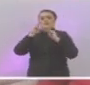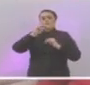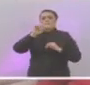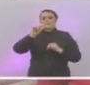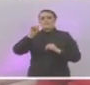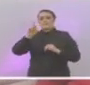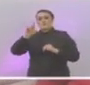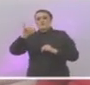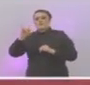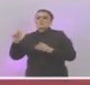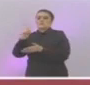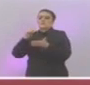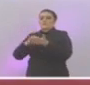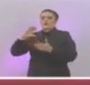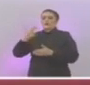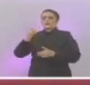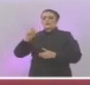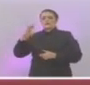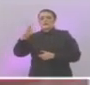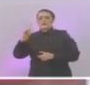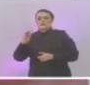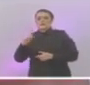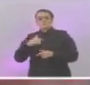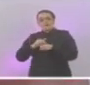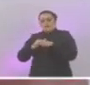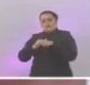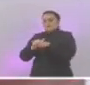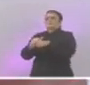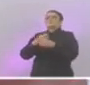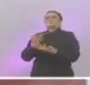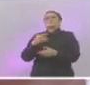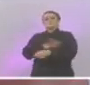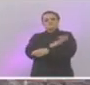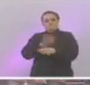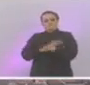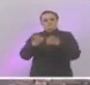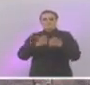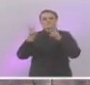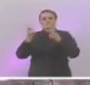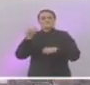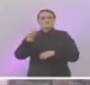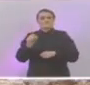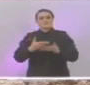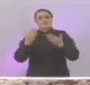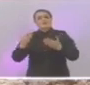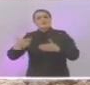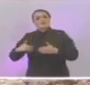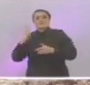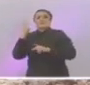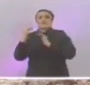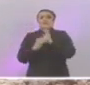el municipio de Charcas. Es decir, vamos a seguir trabajando en este tema. Y antes de que concluya el